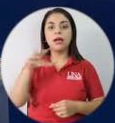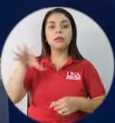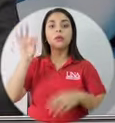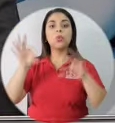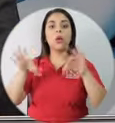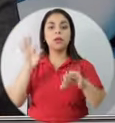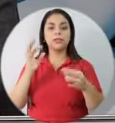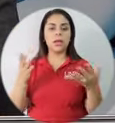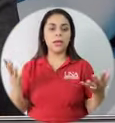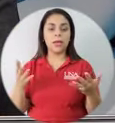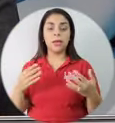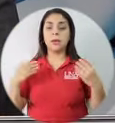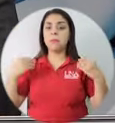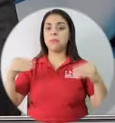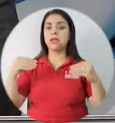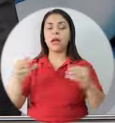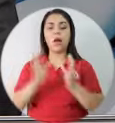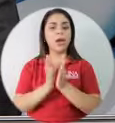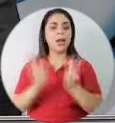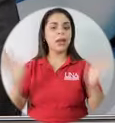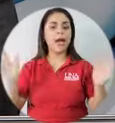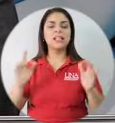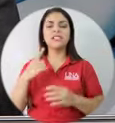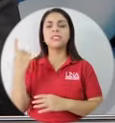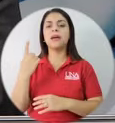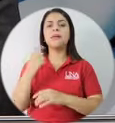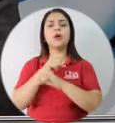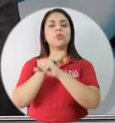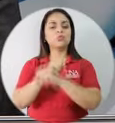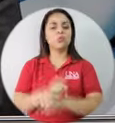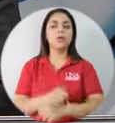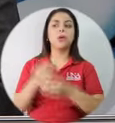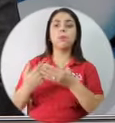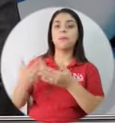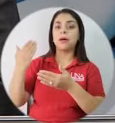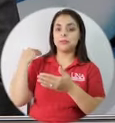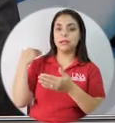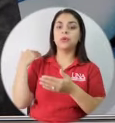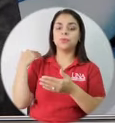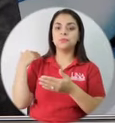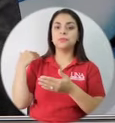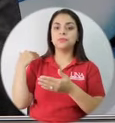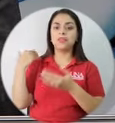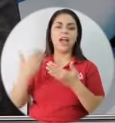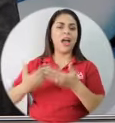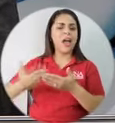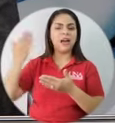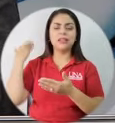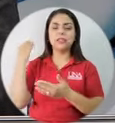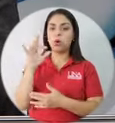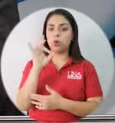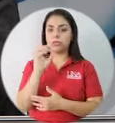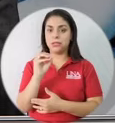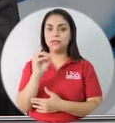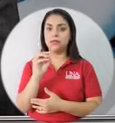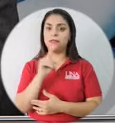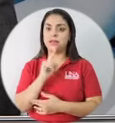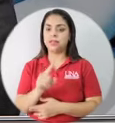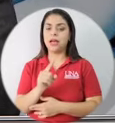que en el mercado en general estábamos acostumbrados en el pasado, y esto es antes de los 80, mayoritariamente a café